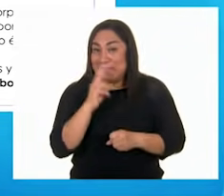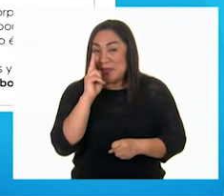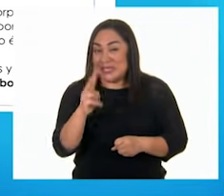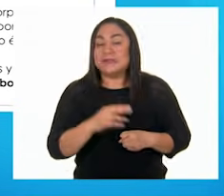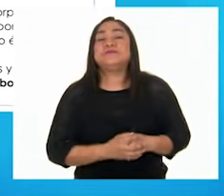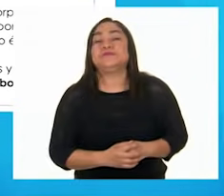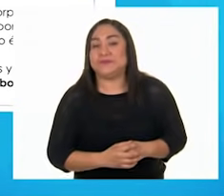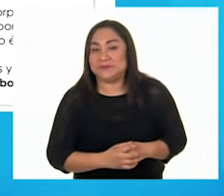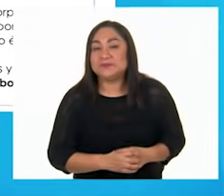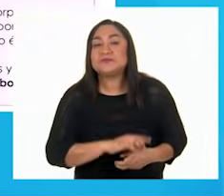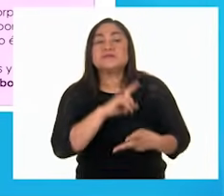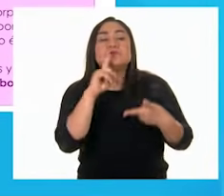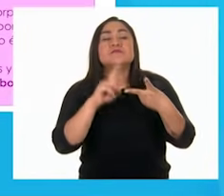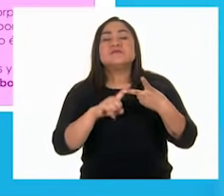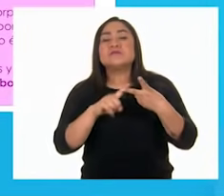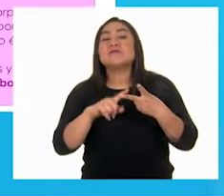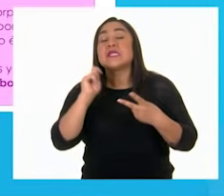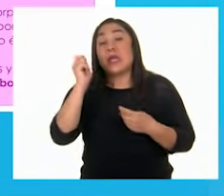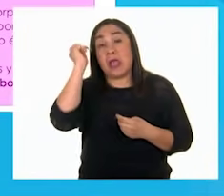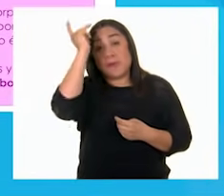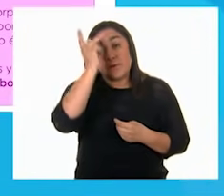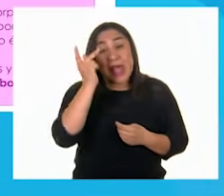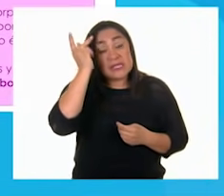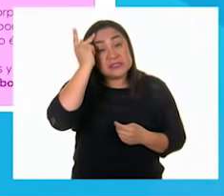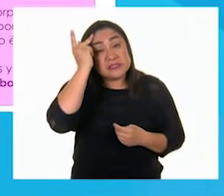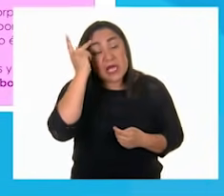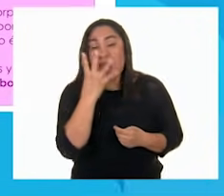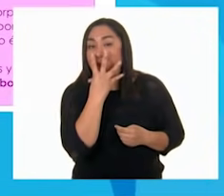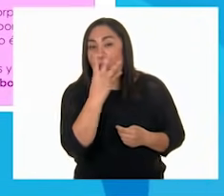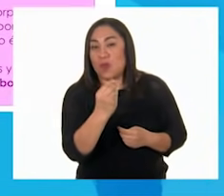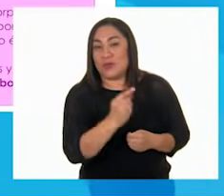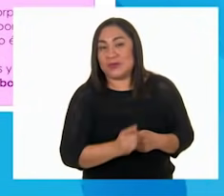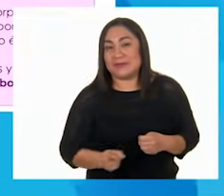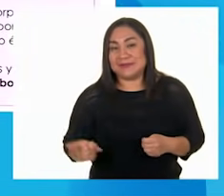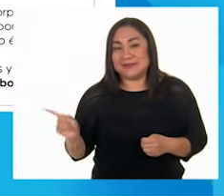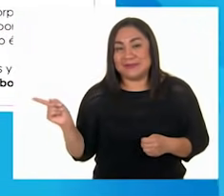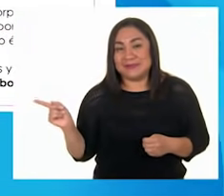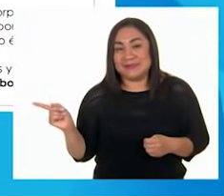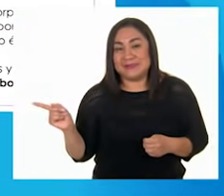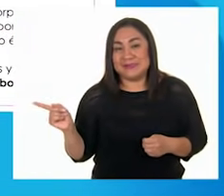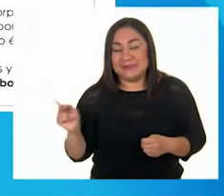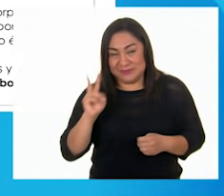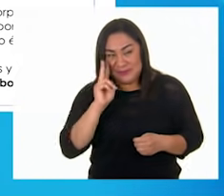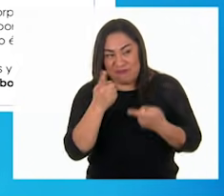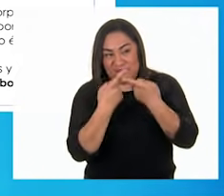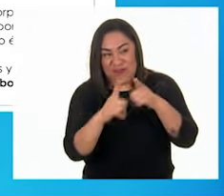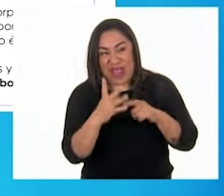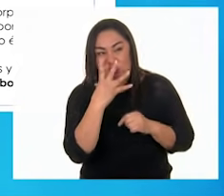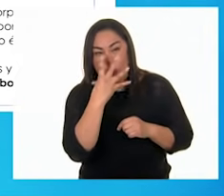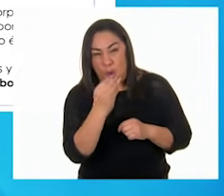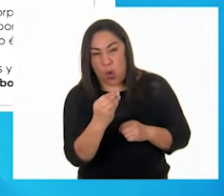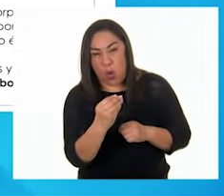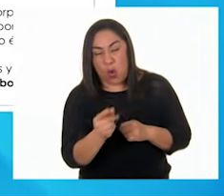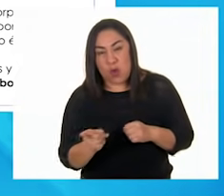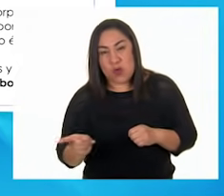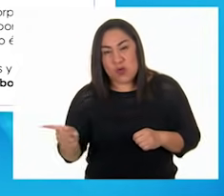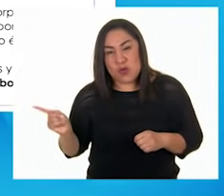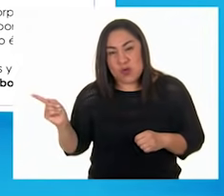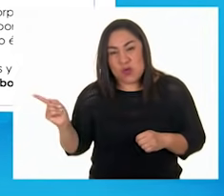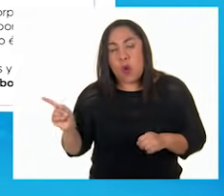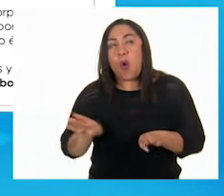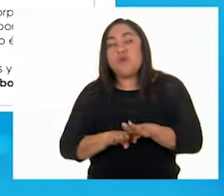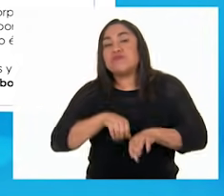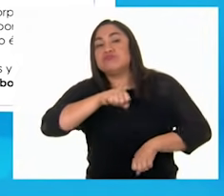Y abajo está el pastor y el lobo, su imagen. Aquí ese lobo se ve diferente a todos. Sí, se ve ahí en la